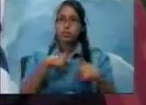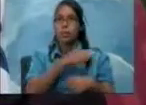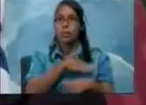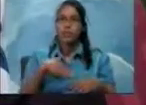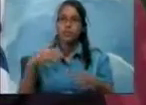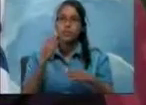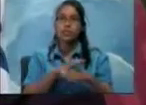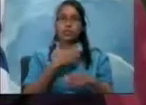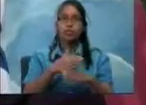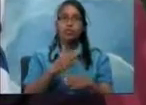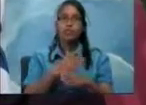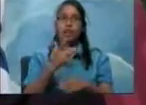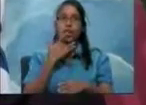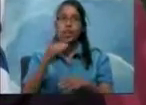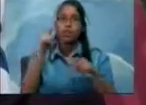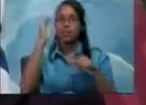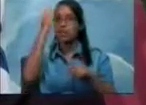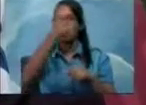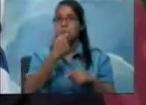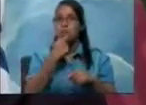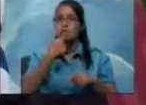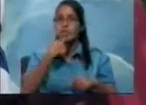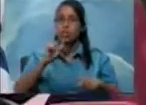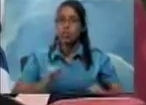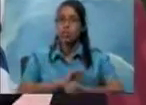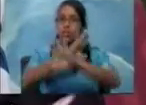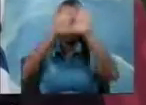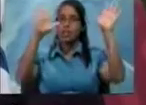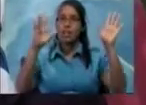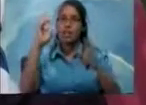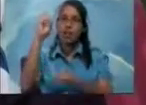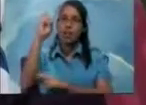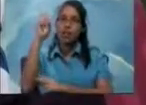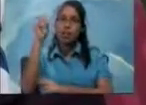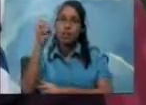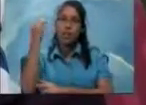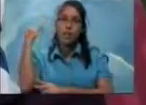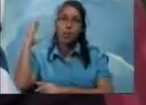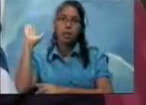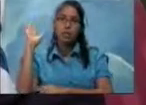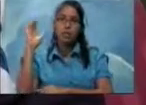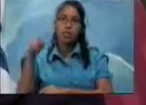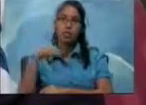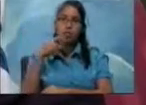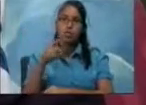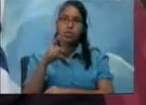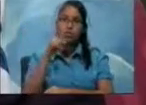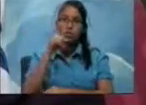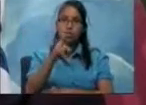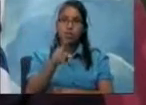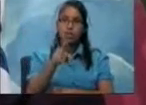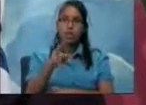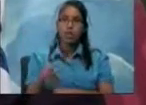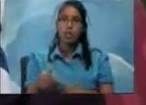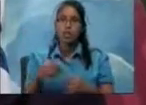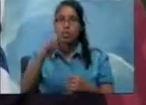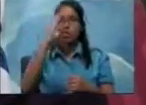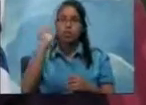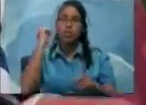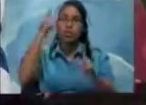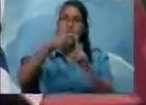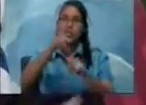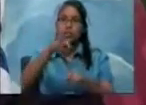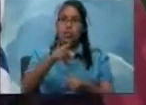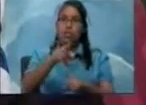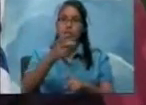compartir algo en esta preciosa mañana el viernes pasado cuando usted Dios a través de usted